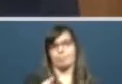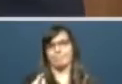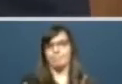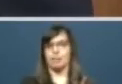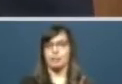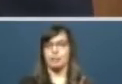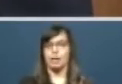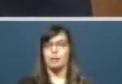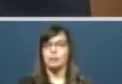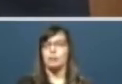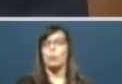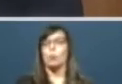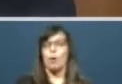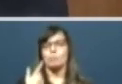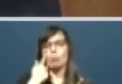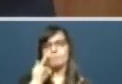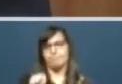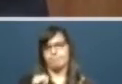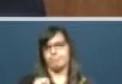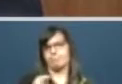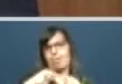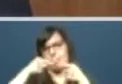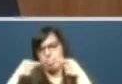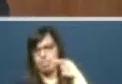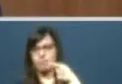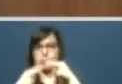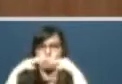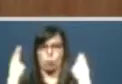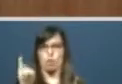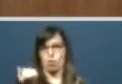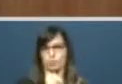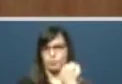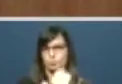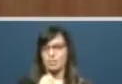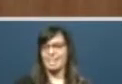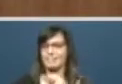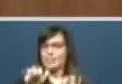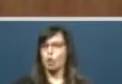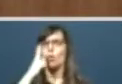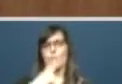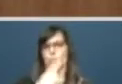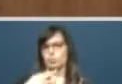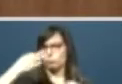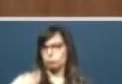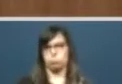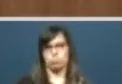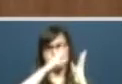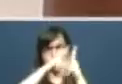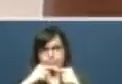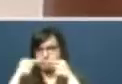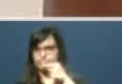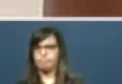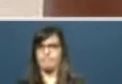al del control del déficit público castilla y león está comprometida con ese esfuerzo que es un mandato